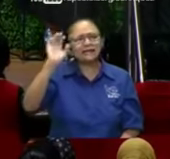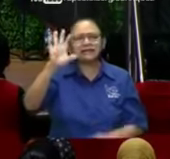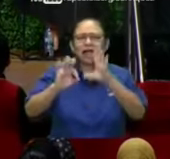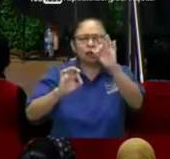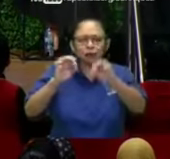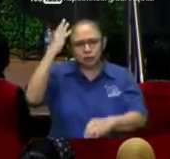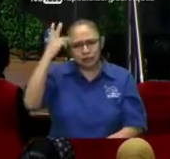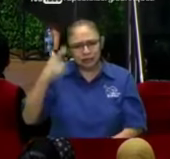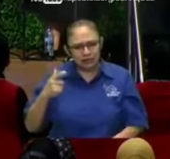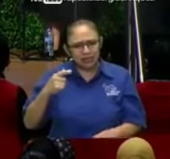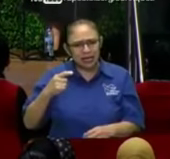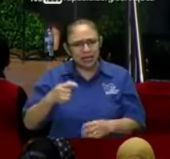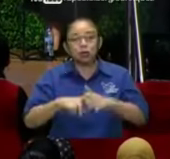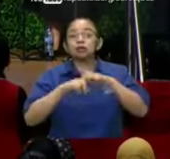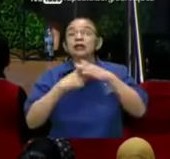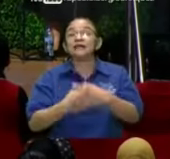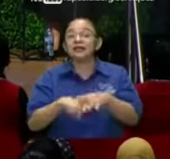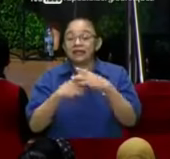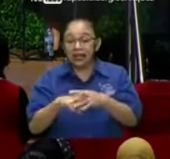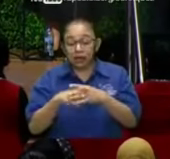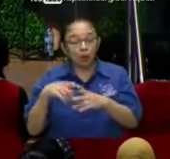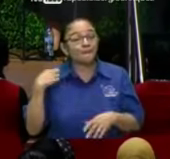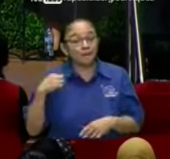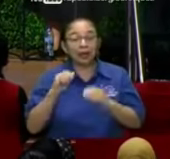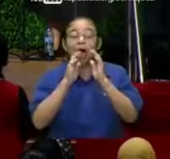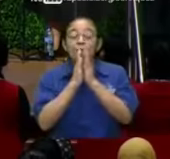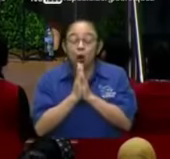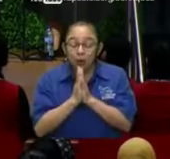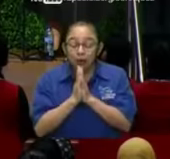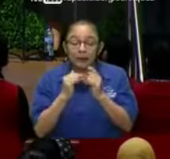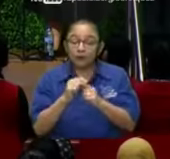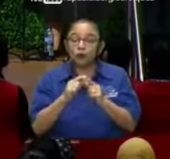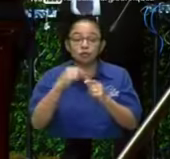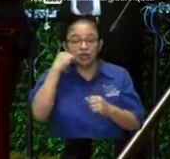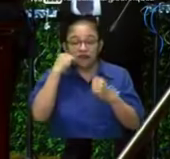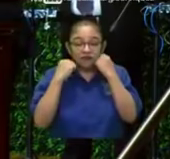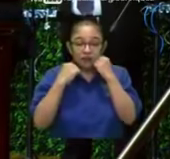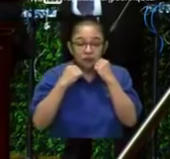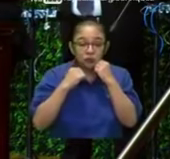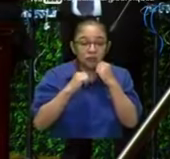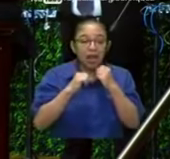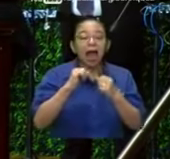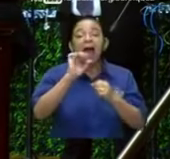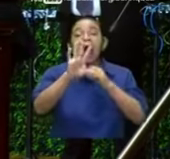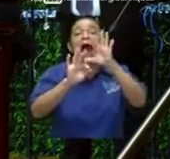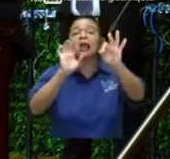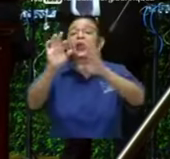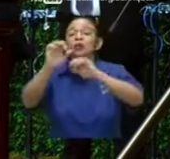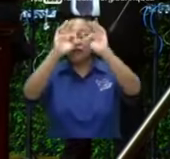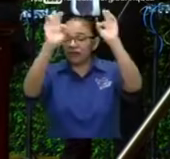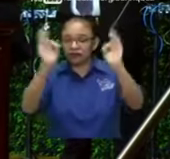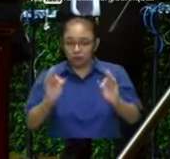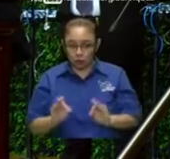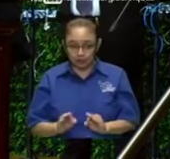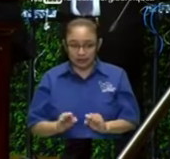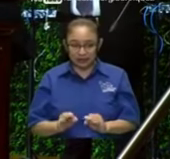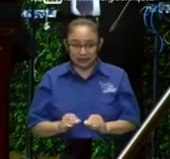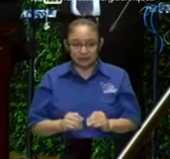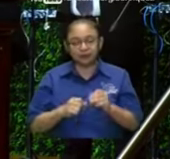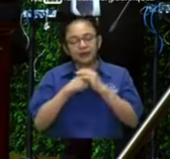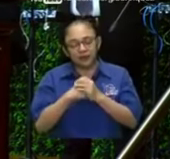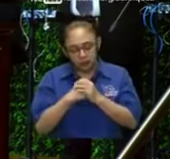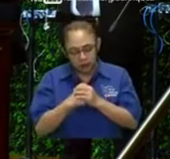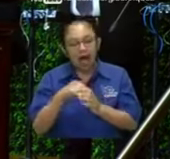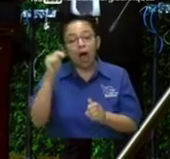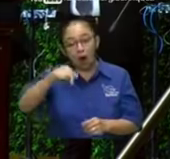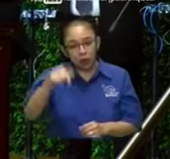para poder orar por los enfermos y nos enseñaron que hay varias formas de las cuales Dios sana, y hoy vamos a tomar una de ellas, que